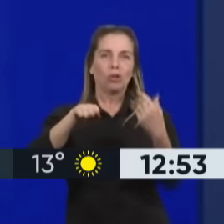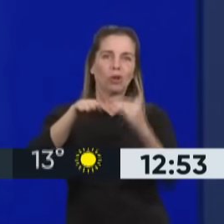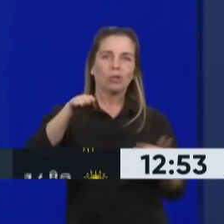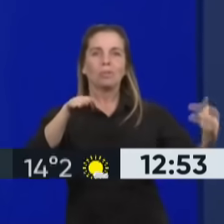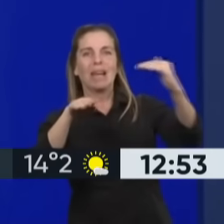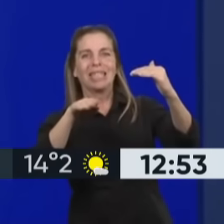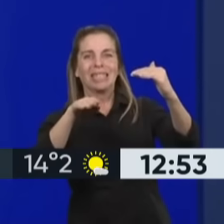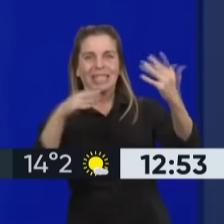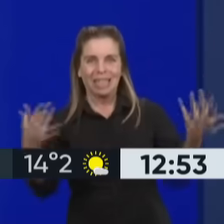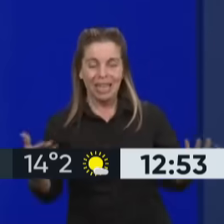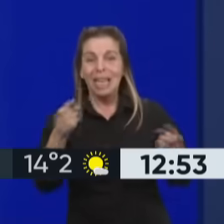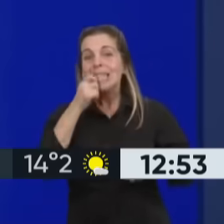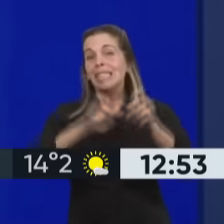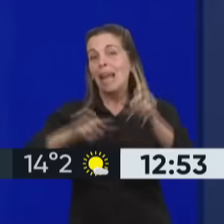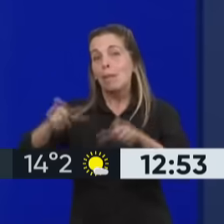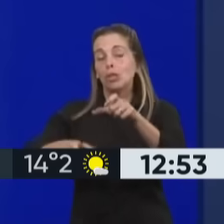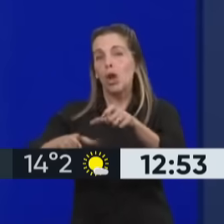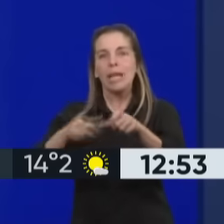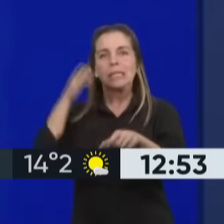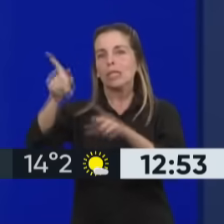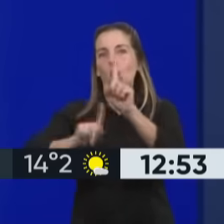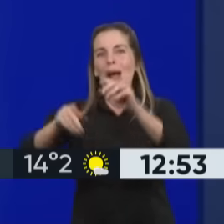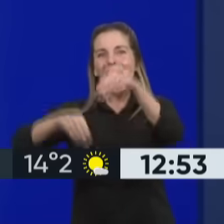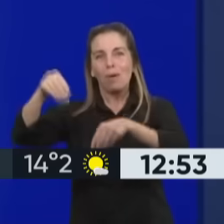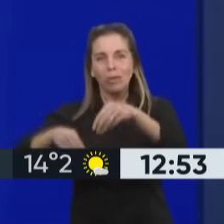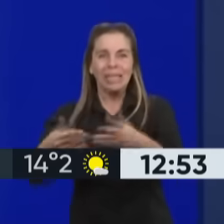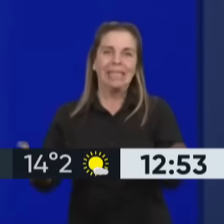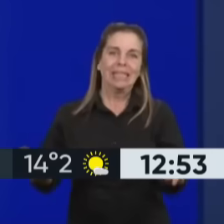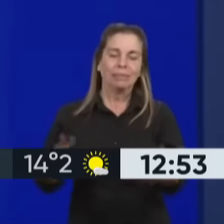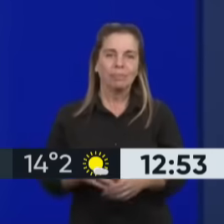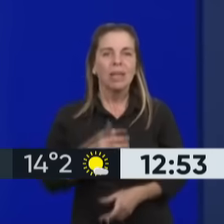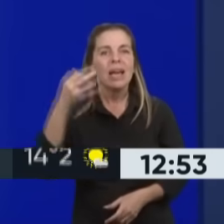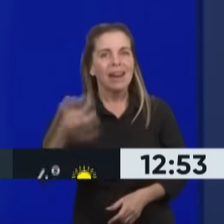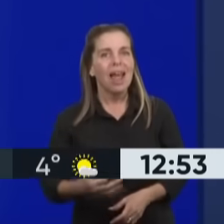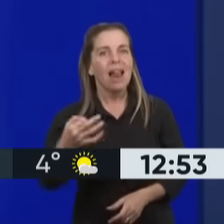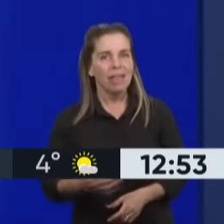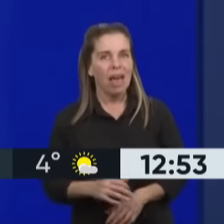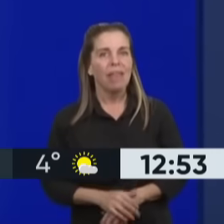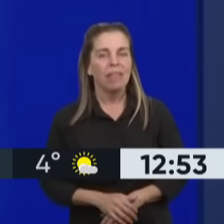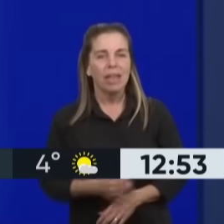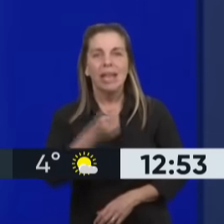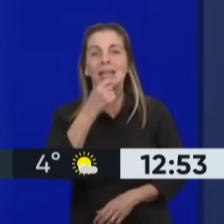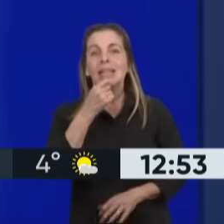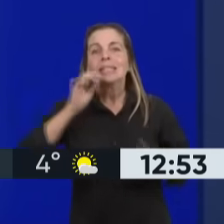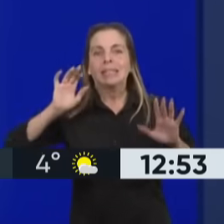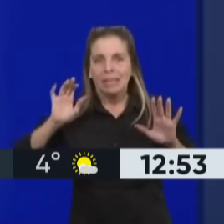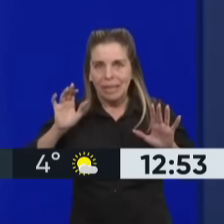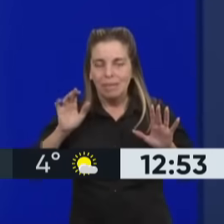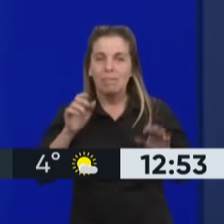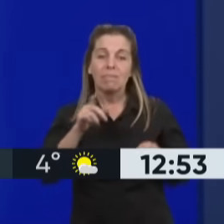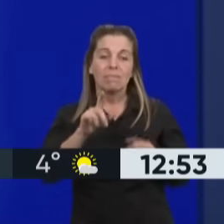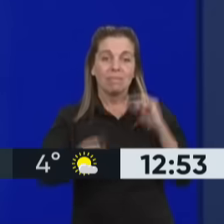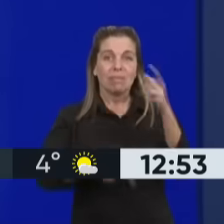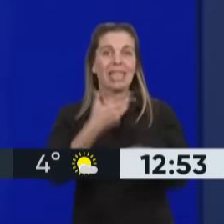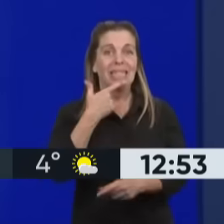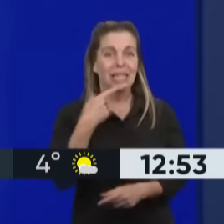pesa el aparato. Y la realidad es que si además le llegamos a ganar en